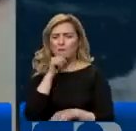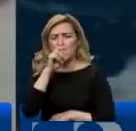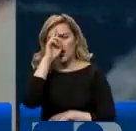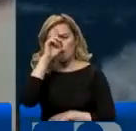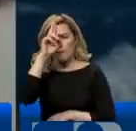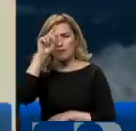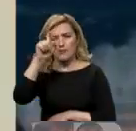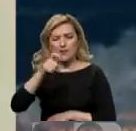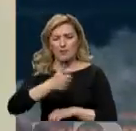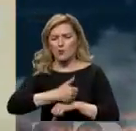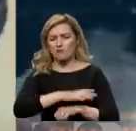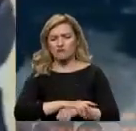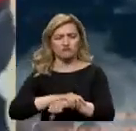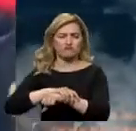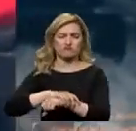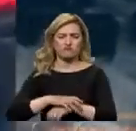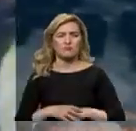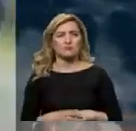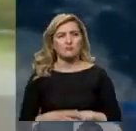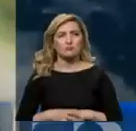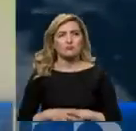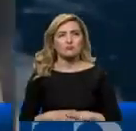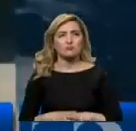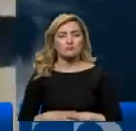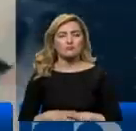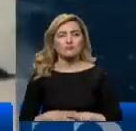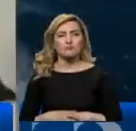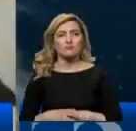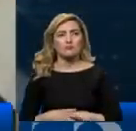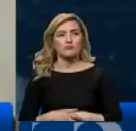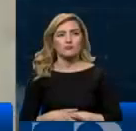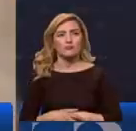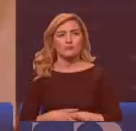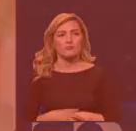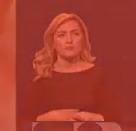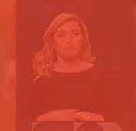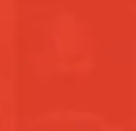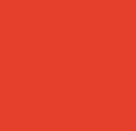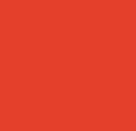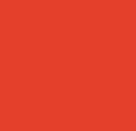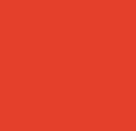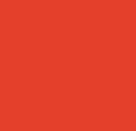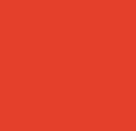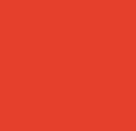respeto a la autoridad se someta al irrespetuoso. Catalina García, 24 horas.